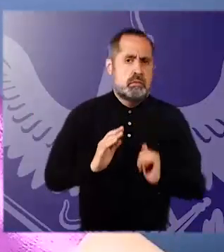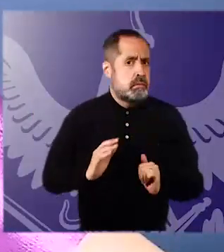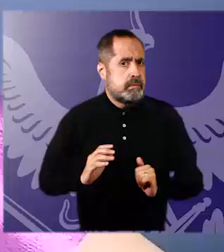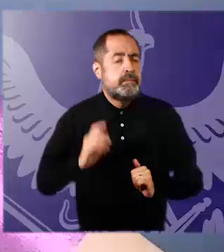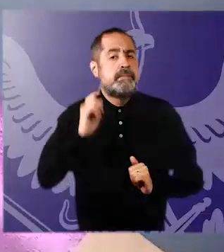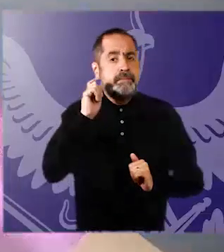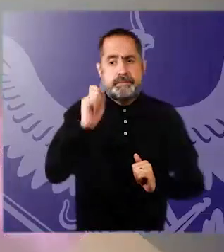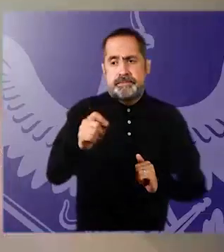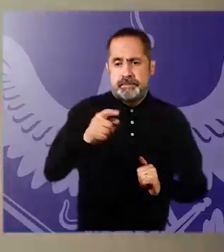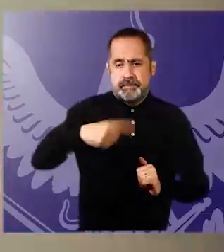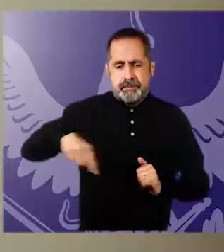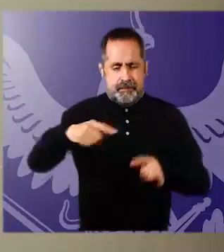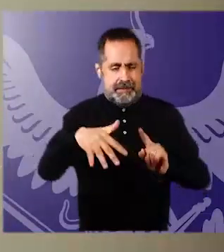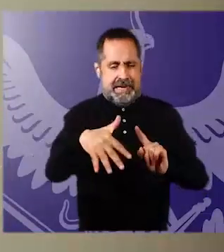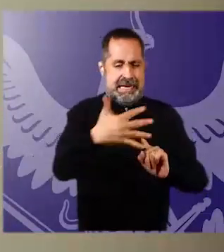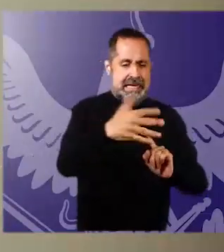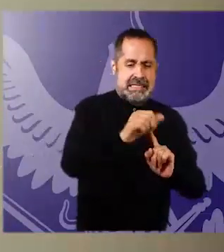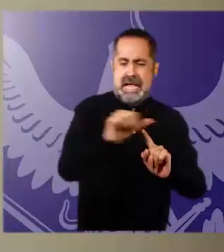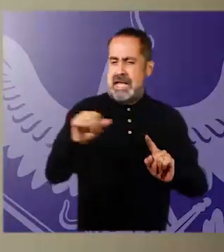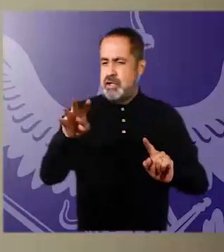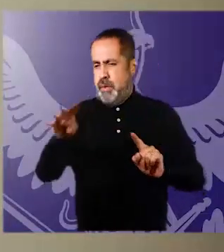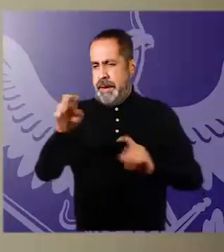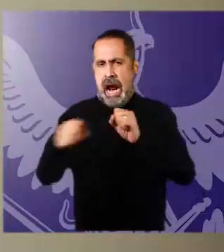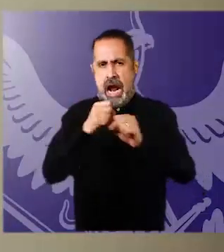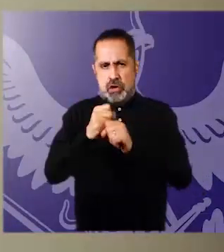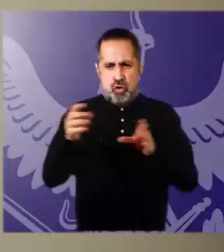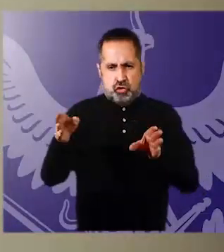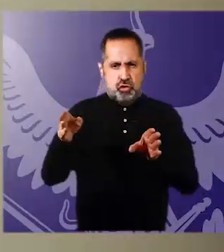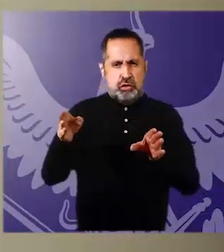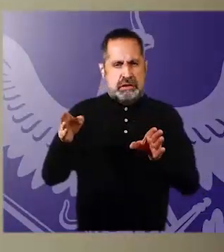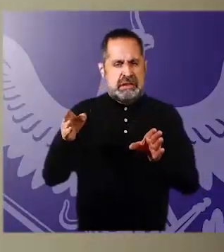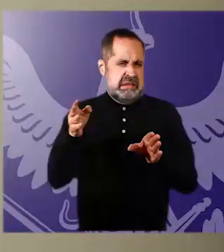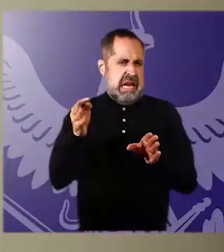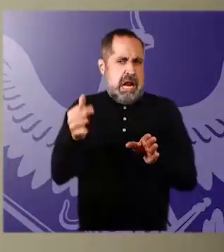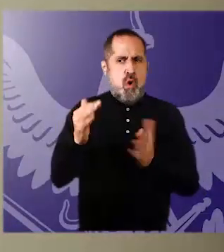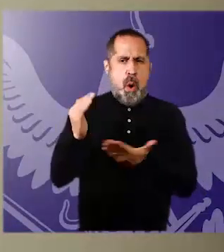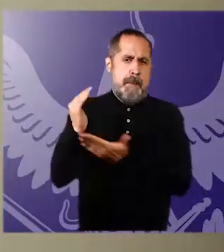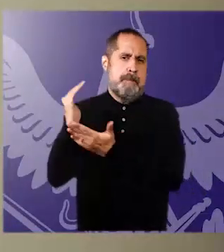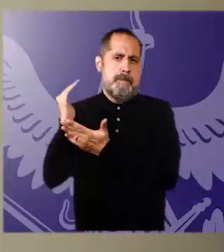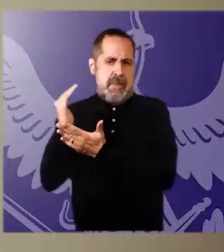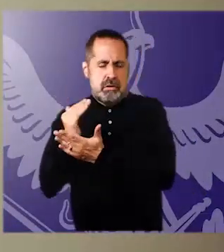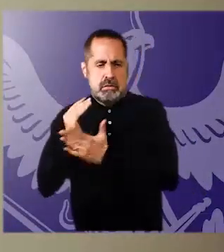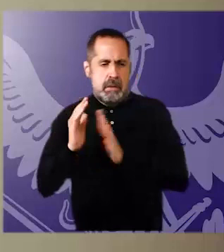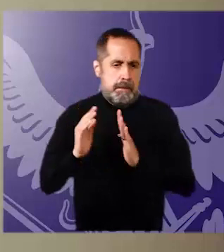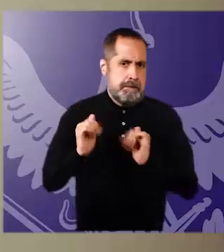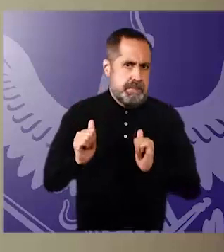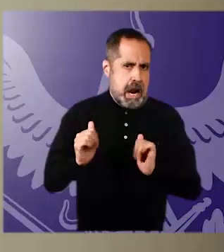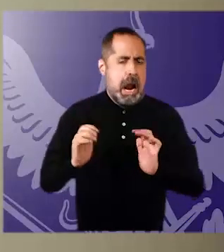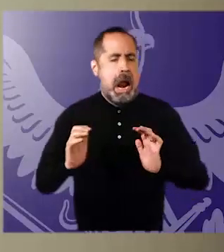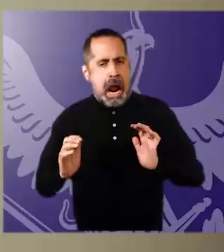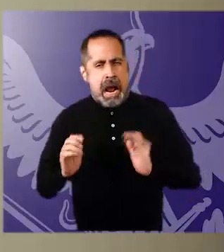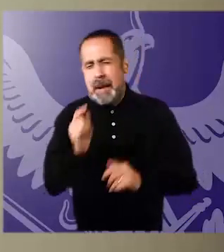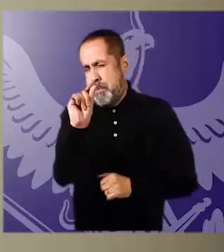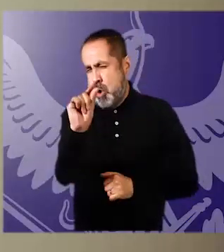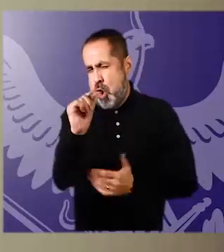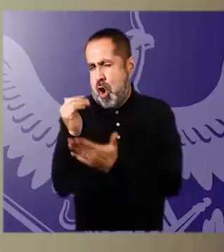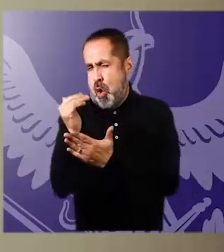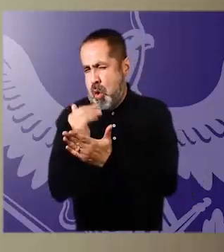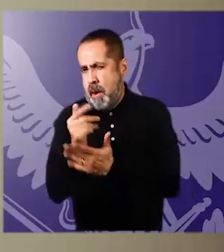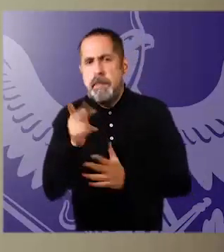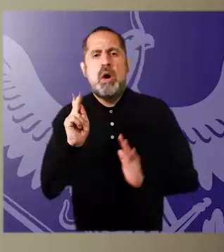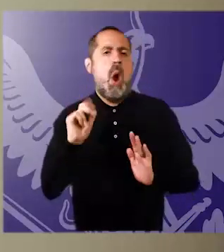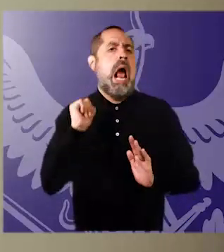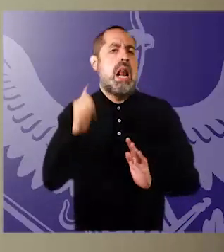embarazo, si bien entre la franja de 15 a 19 años ha tenido una reducción ligera,